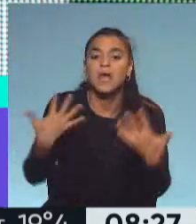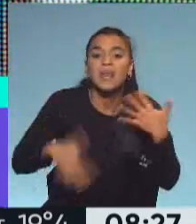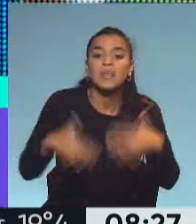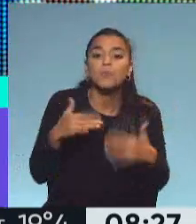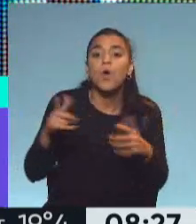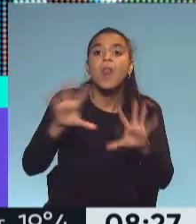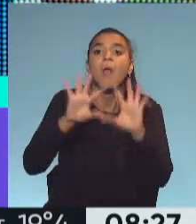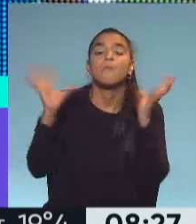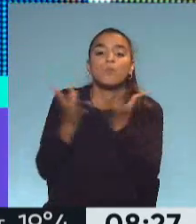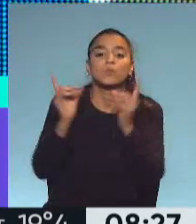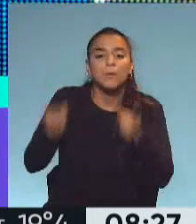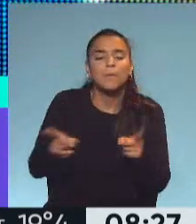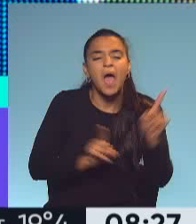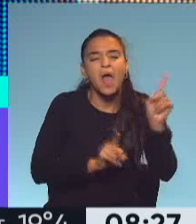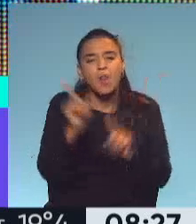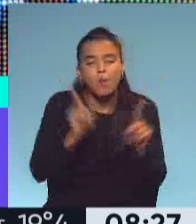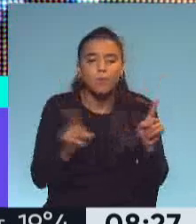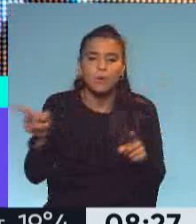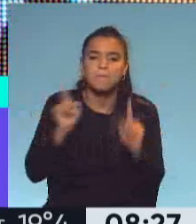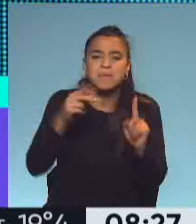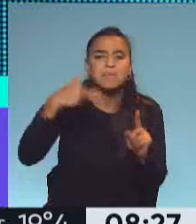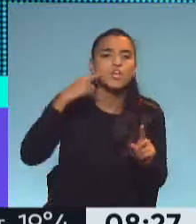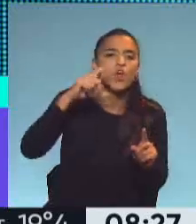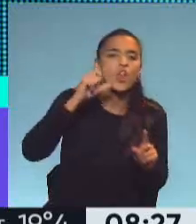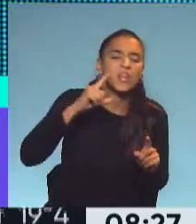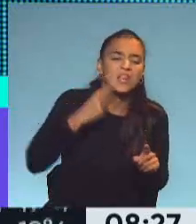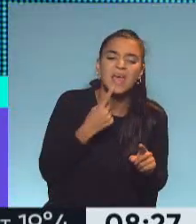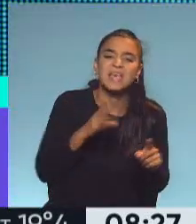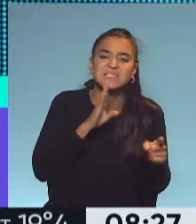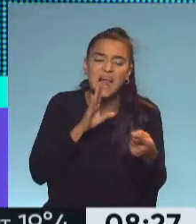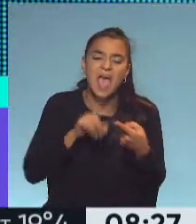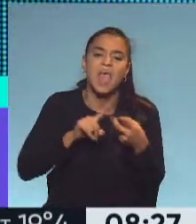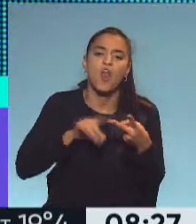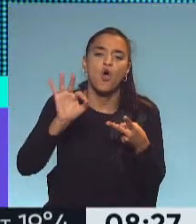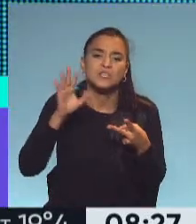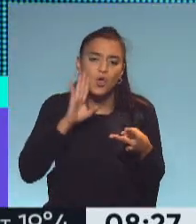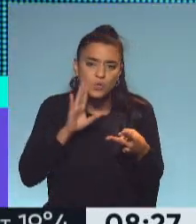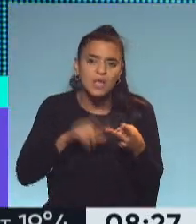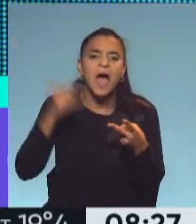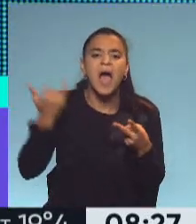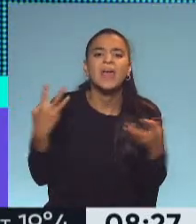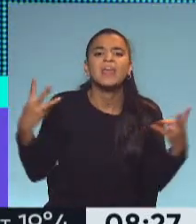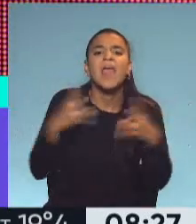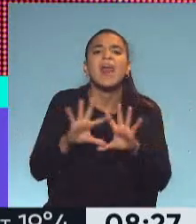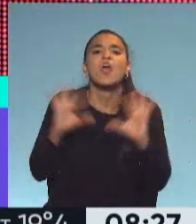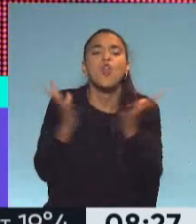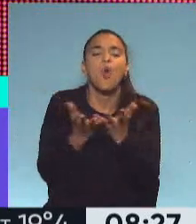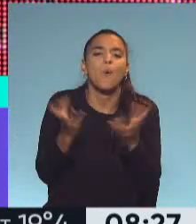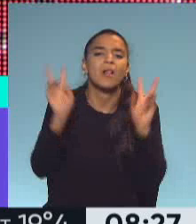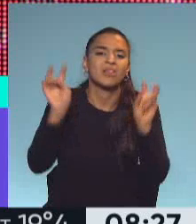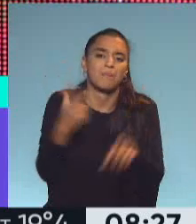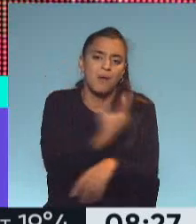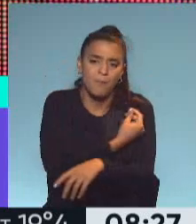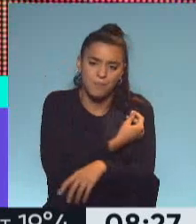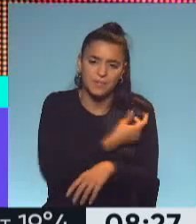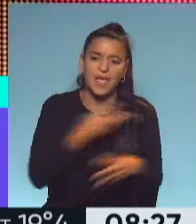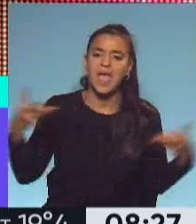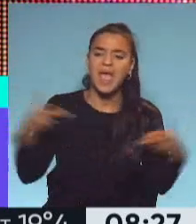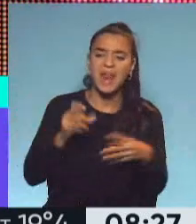avanza en el mundo, salvo casos, lo decía Nicolini, el caso de Israel, el caso de Estados Unidos. Hay una guerra global por las vacunas, una guerra